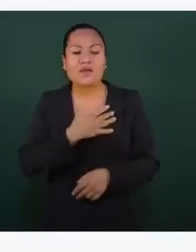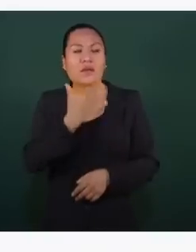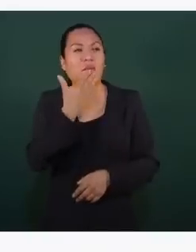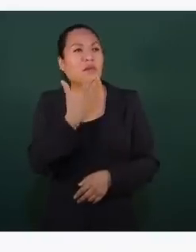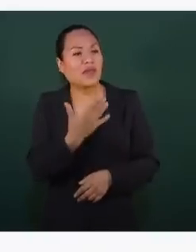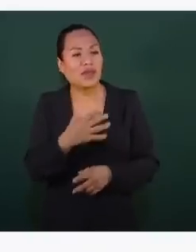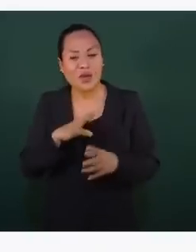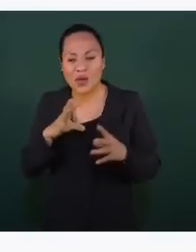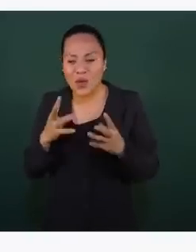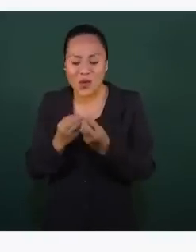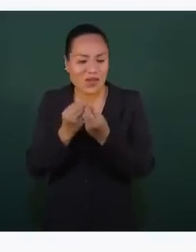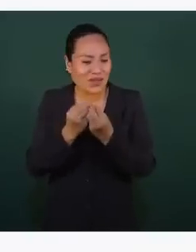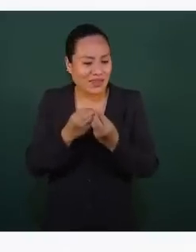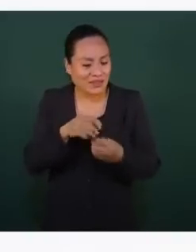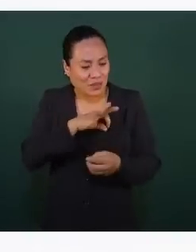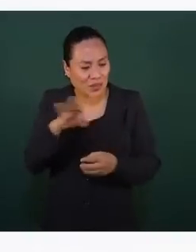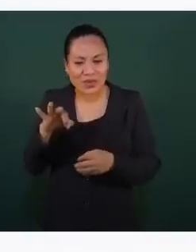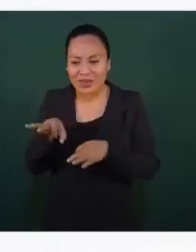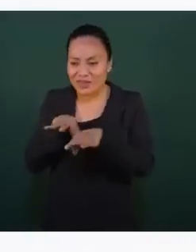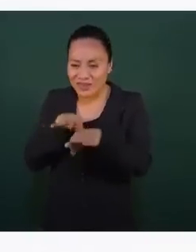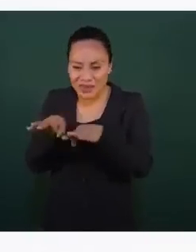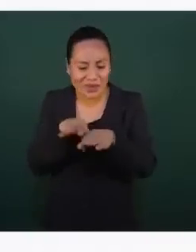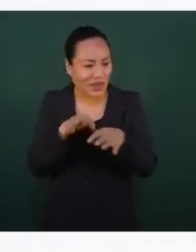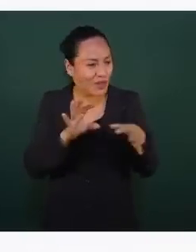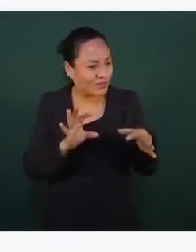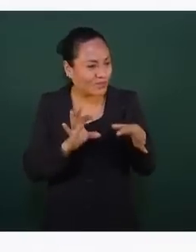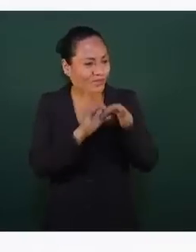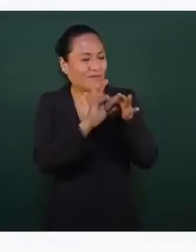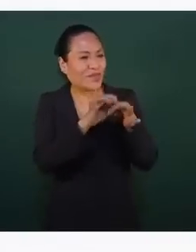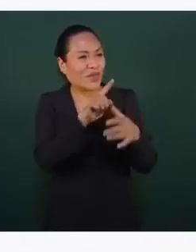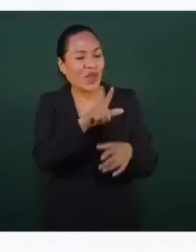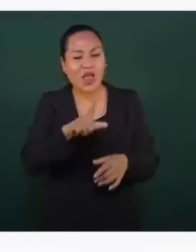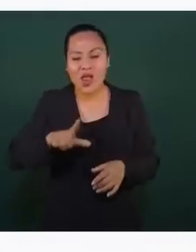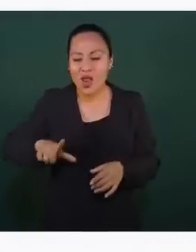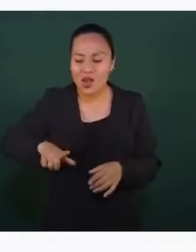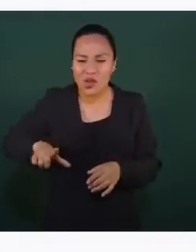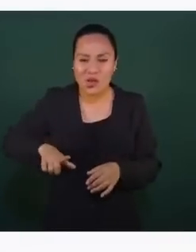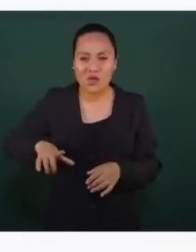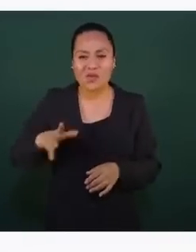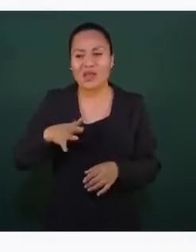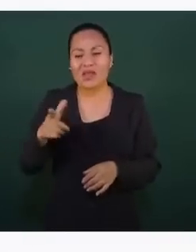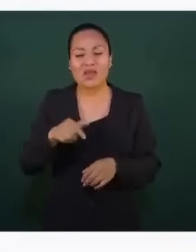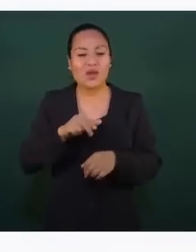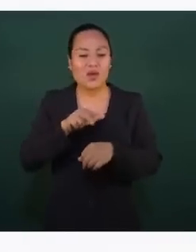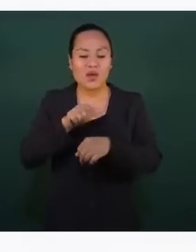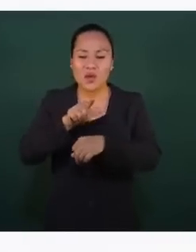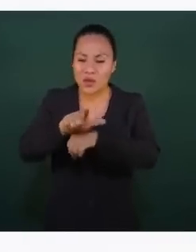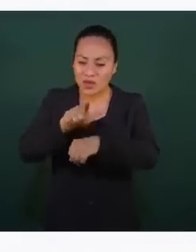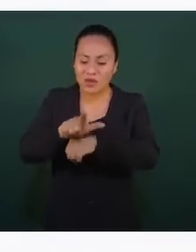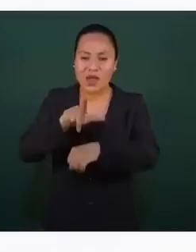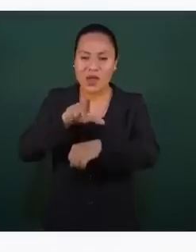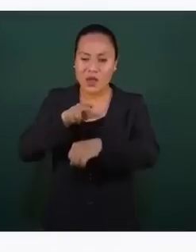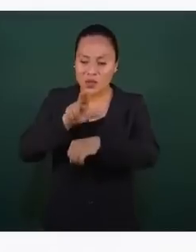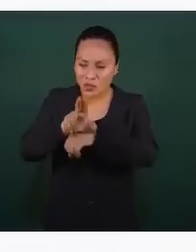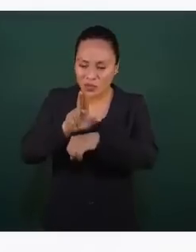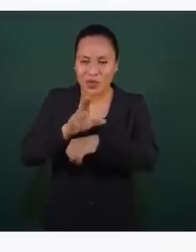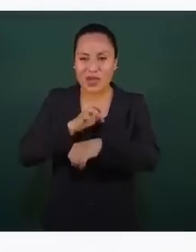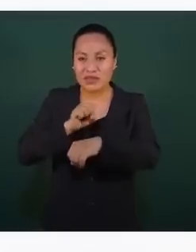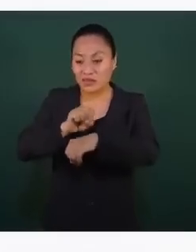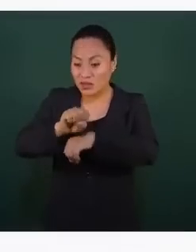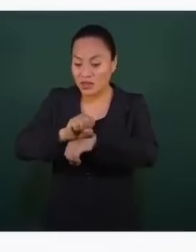conjunta de los gobiernos de Guatemala, Honduras, El Salvador y Estados Unidos.